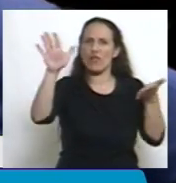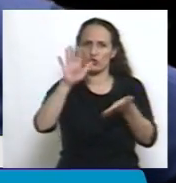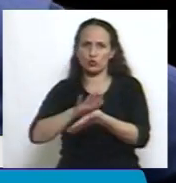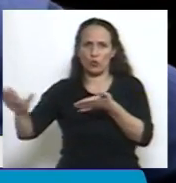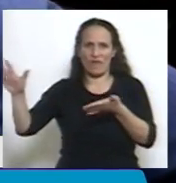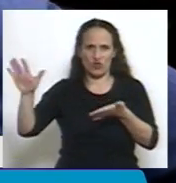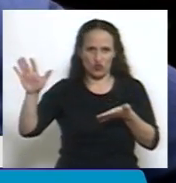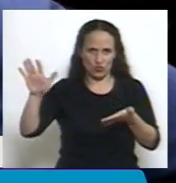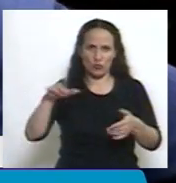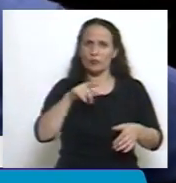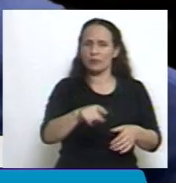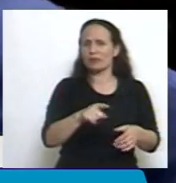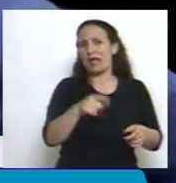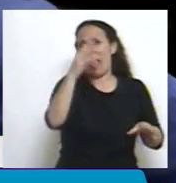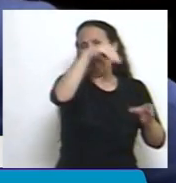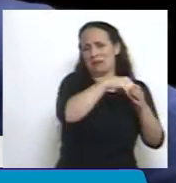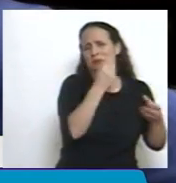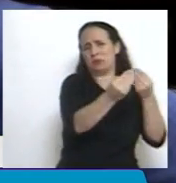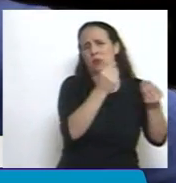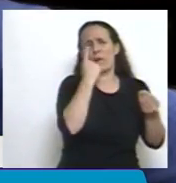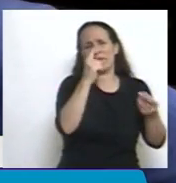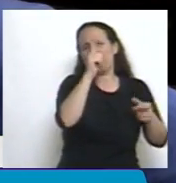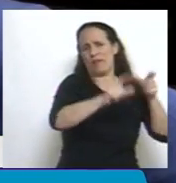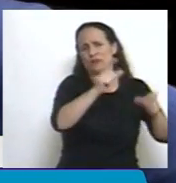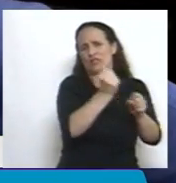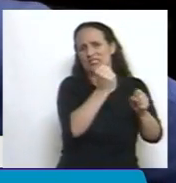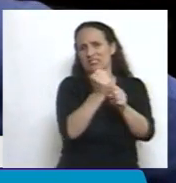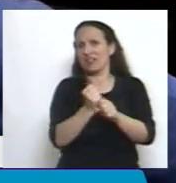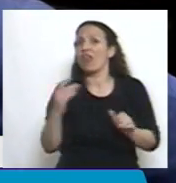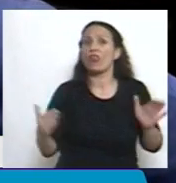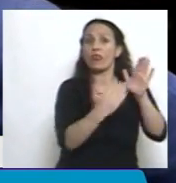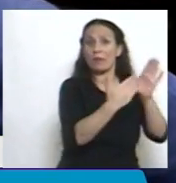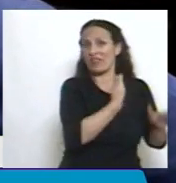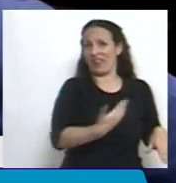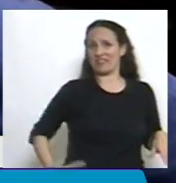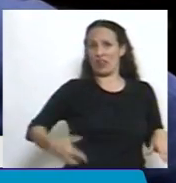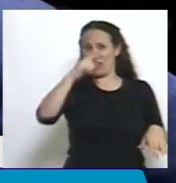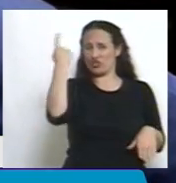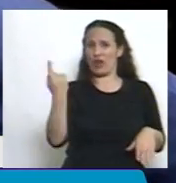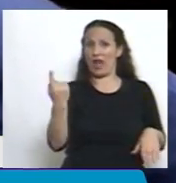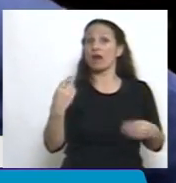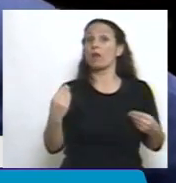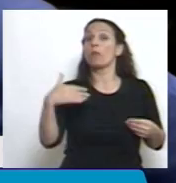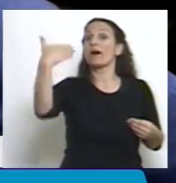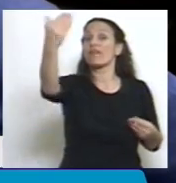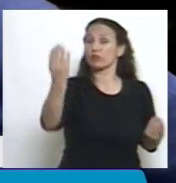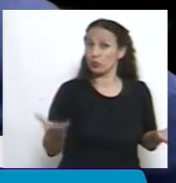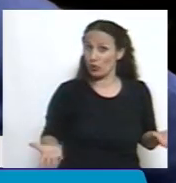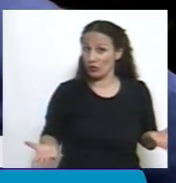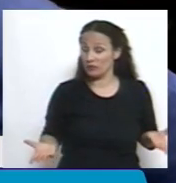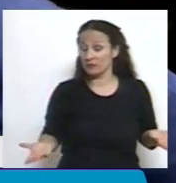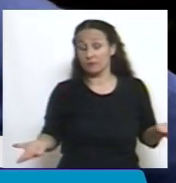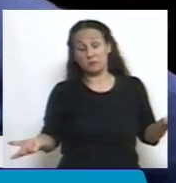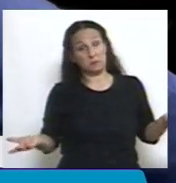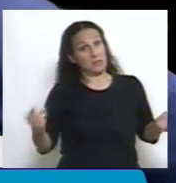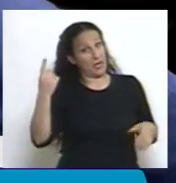organismos nuevos con miles de puestos de trabajo nuevos en el Estado Nacional para el futuro. Es raro, parece que